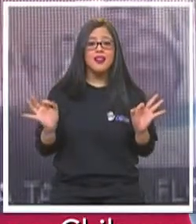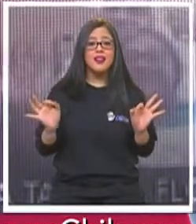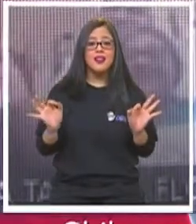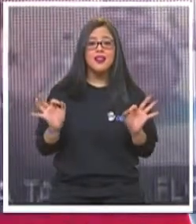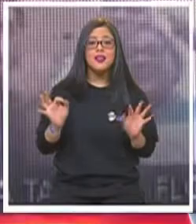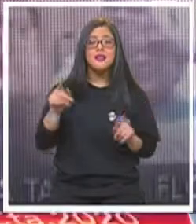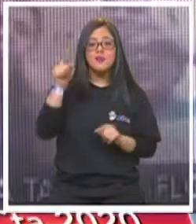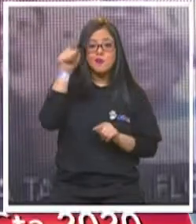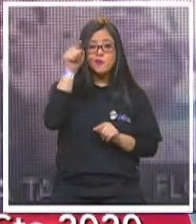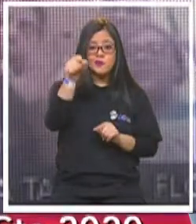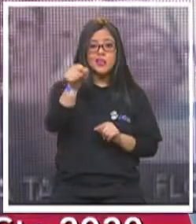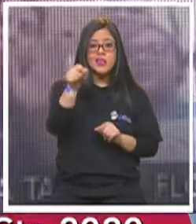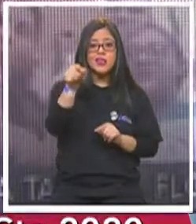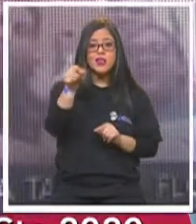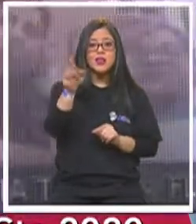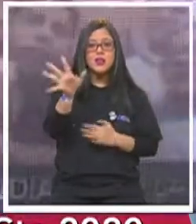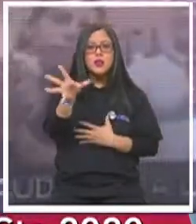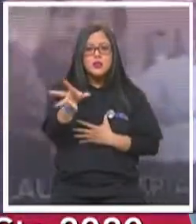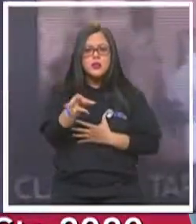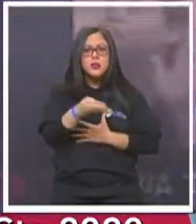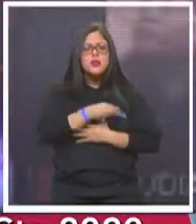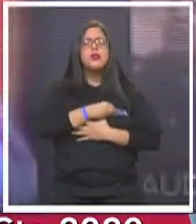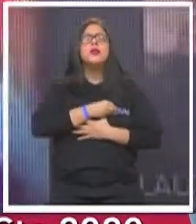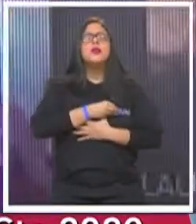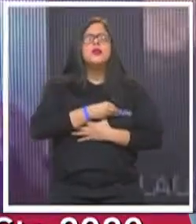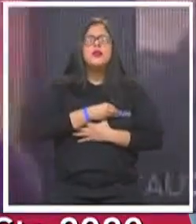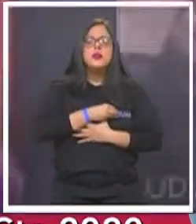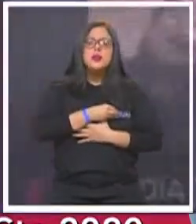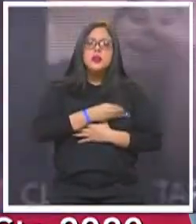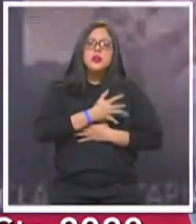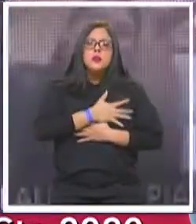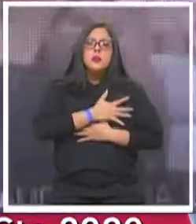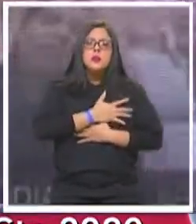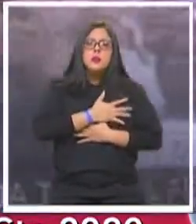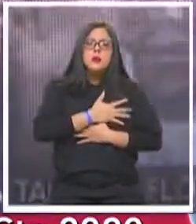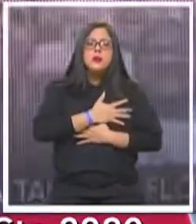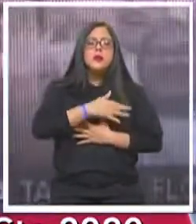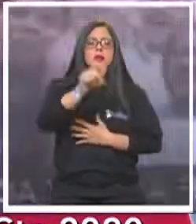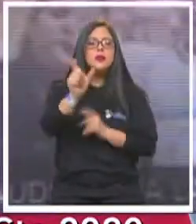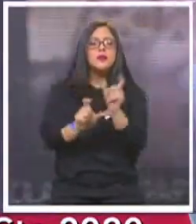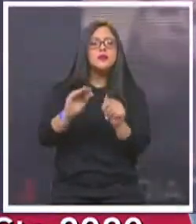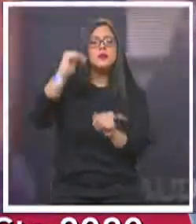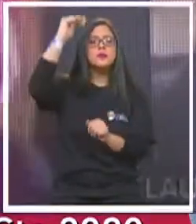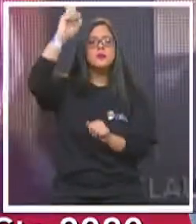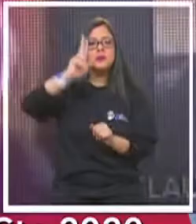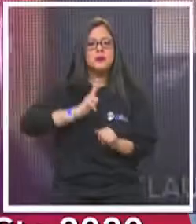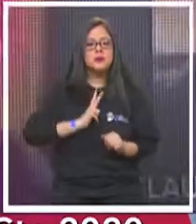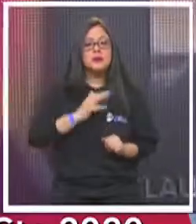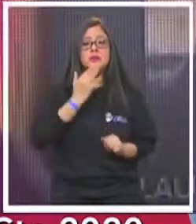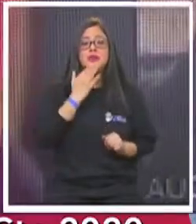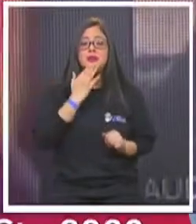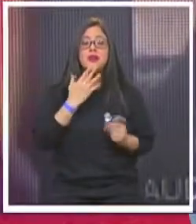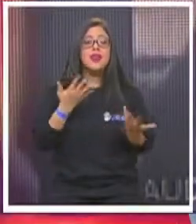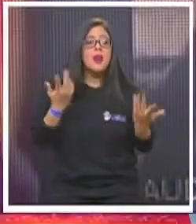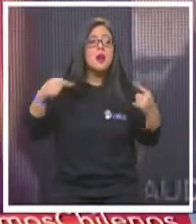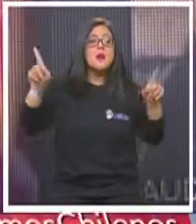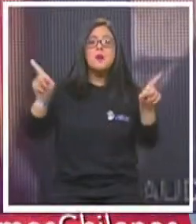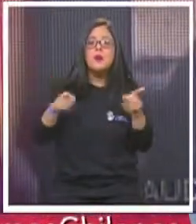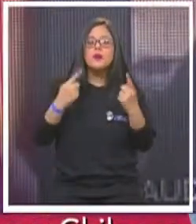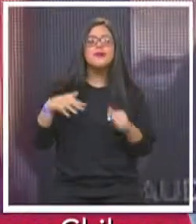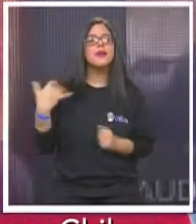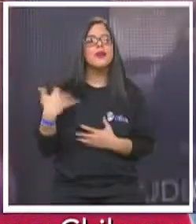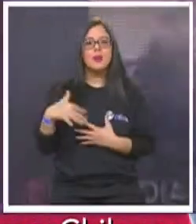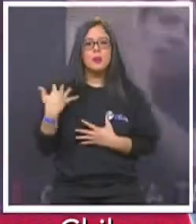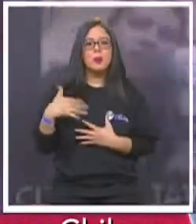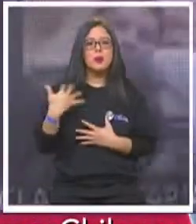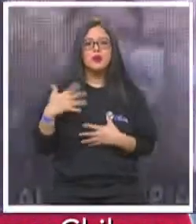te va a llegar al alma, al corazón, a los adultos mayores, porque la música es un elemento muy